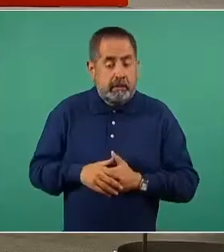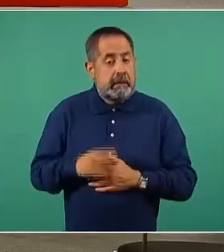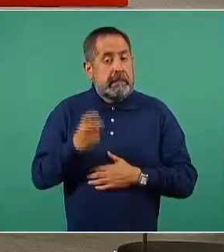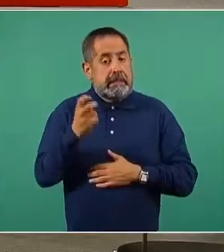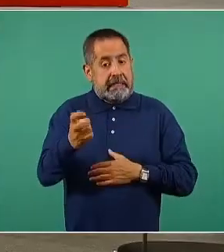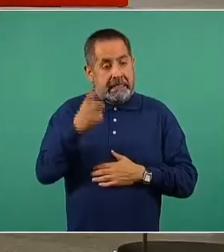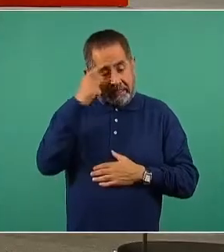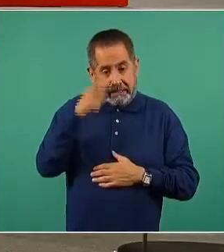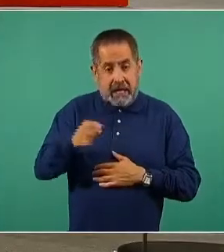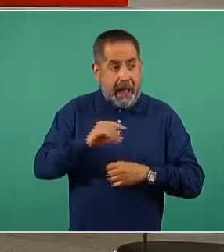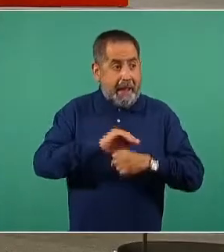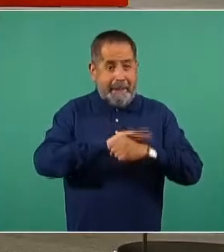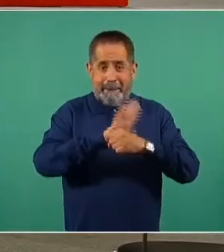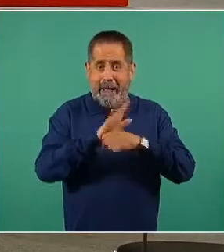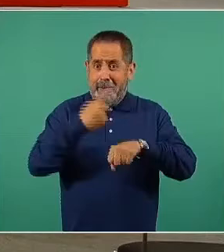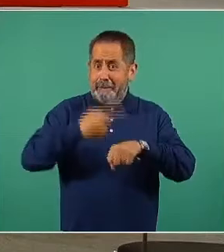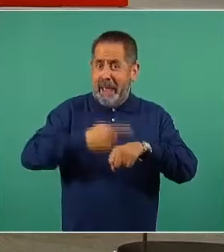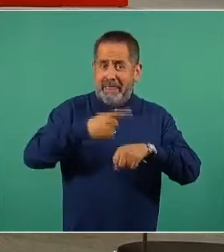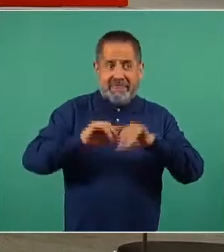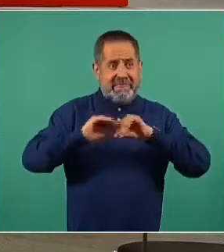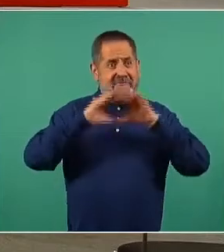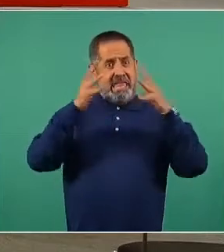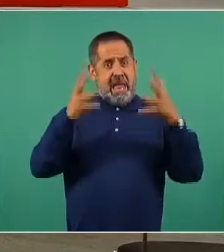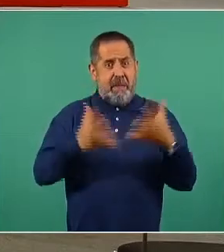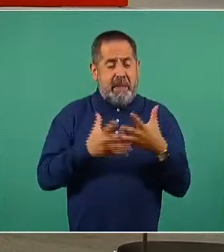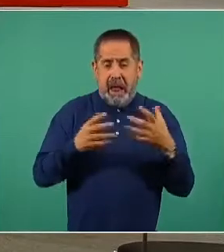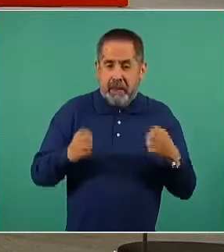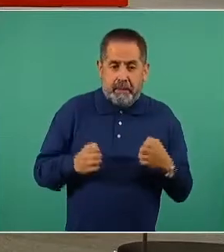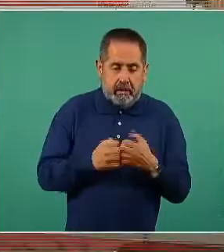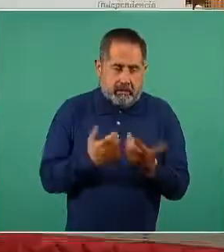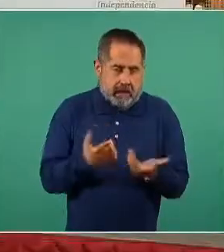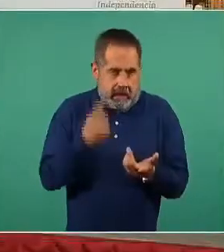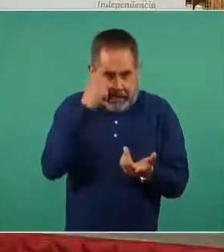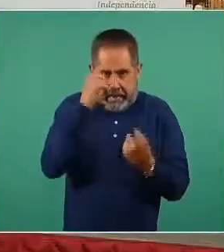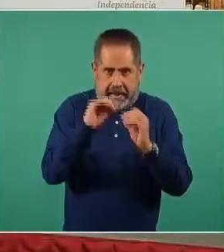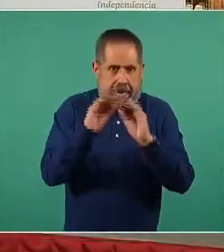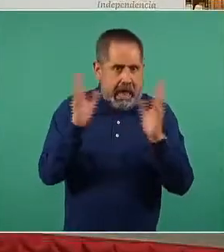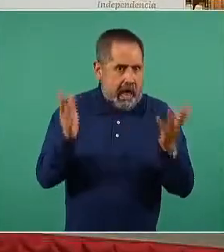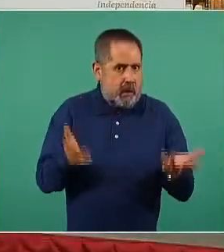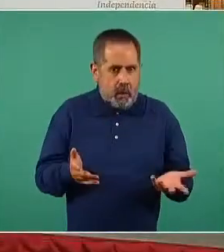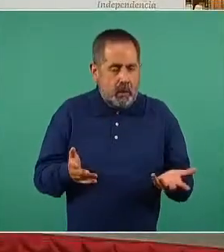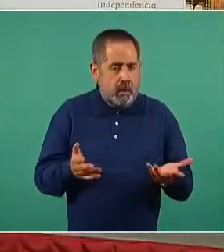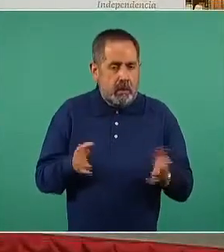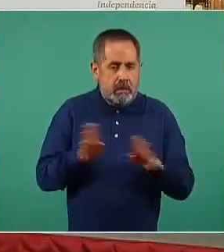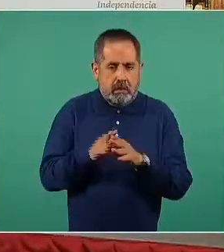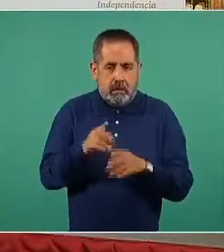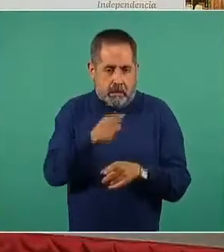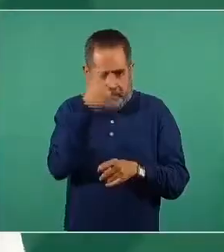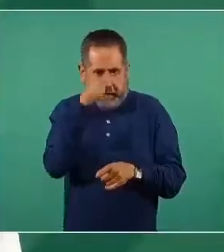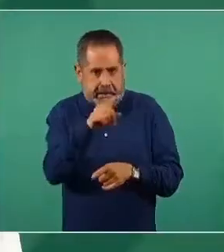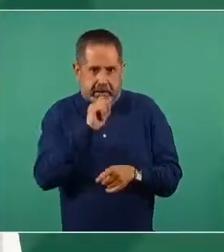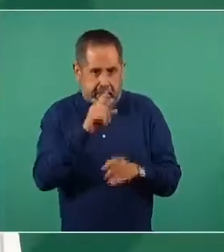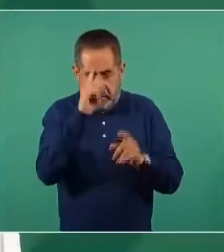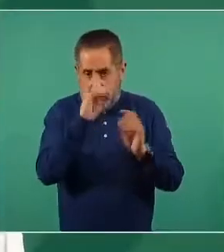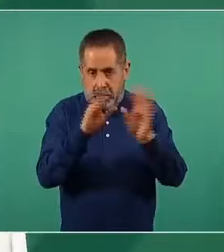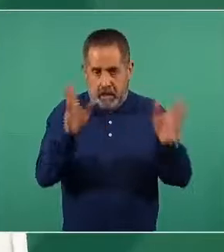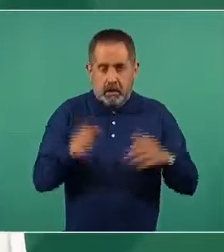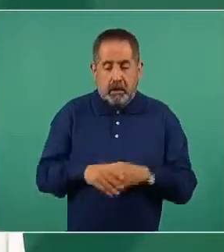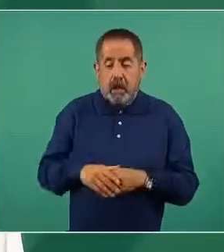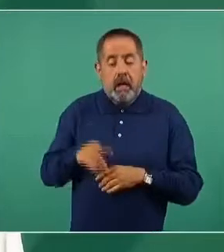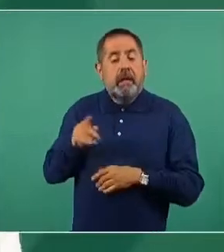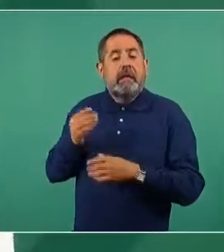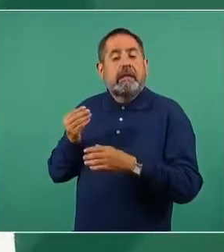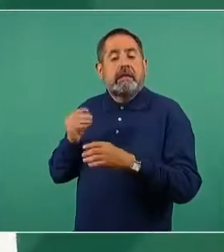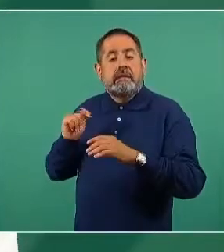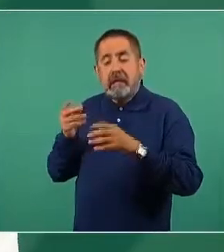Considerando el estado de pandemia, es un poco obvio para el público en general, asumo que también para usted, pero desde luego en términos